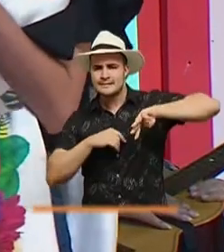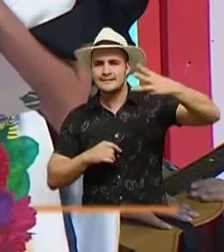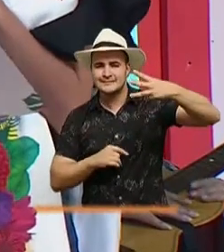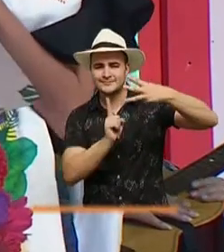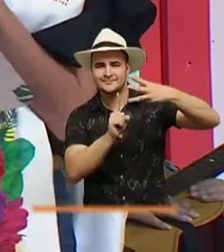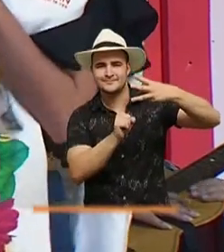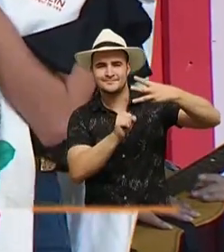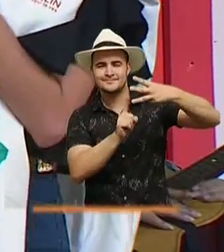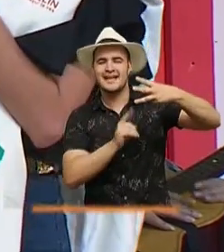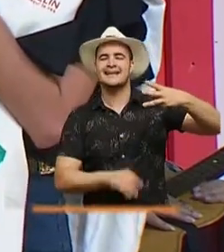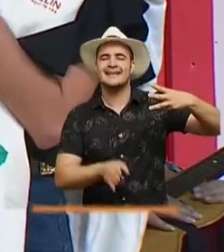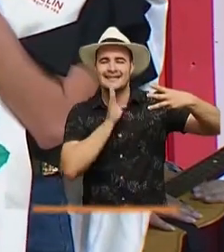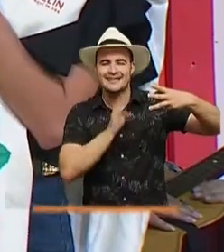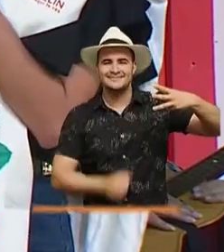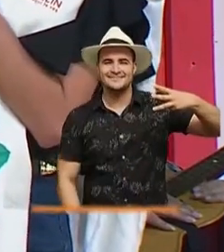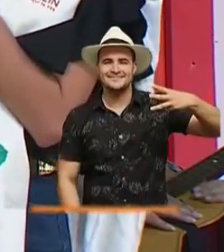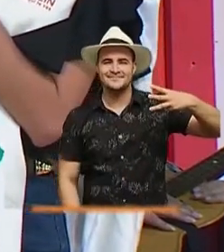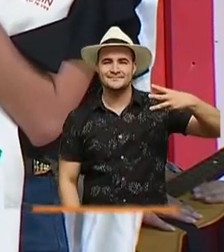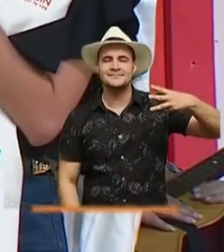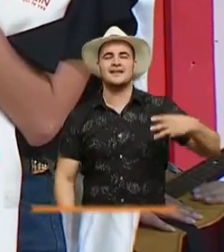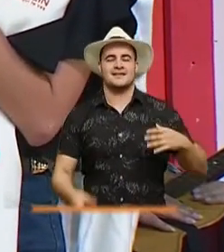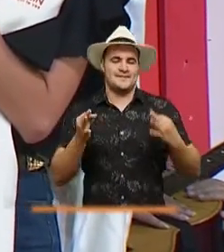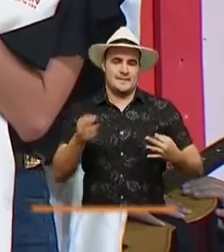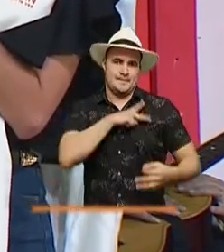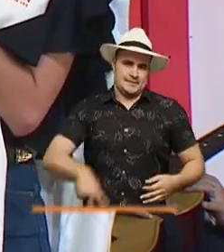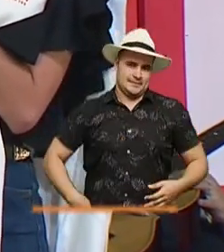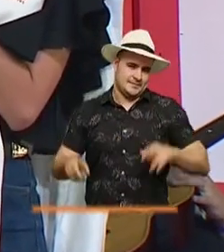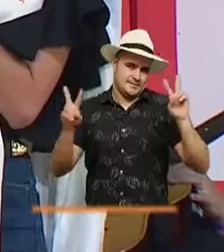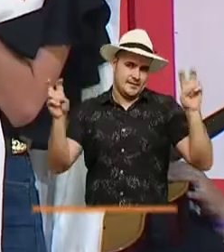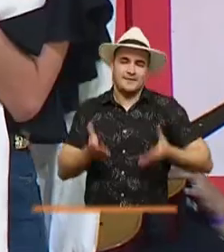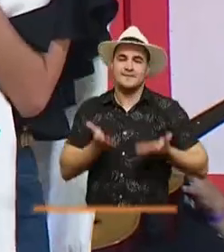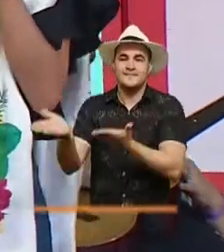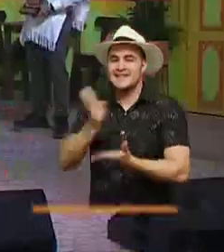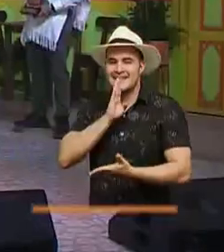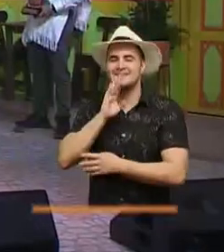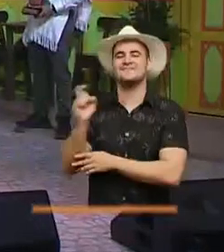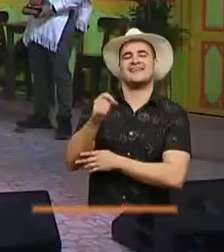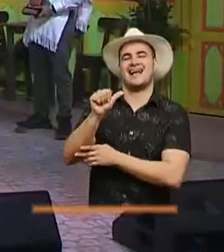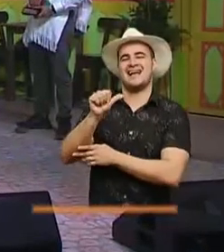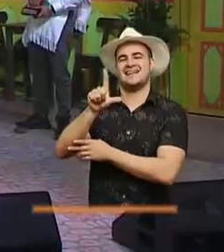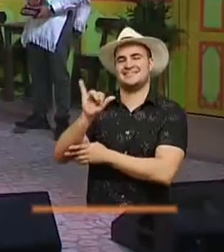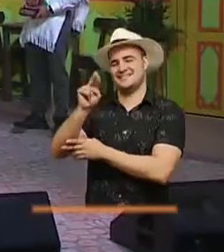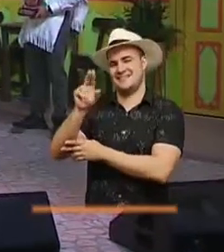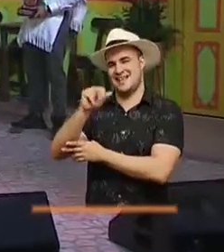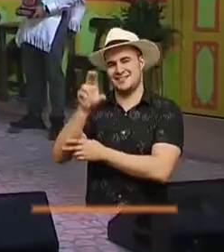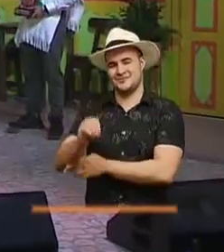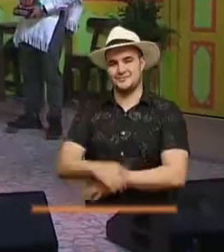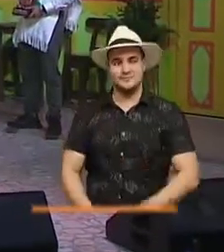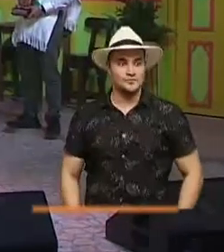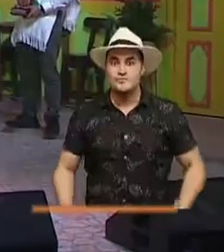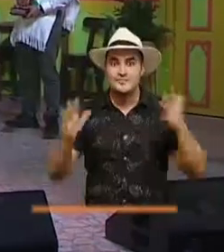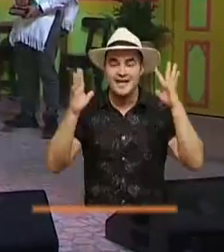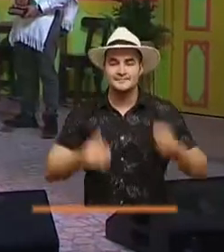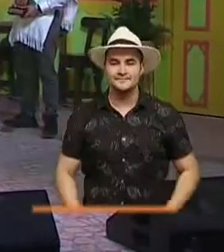lugar, corresponde el Príncipe al trovador Gallinazo. Muy bien, el premio lo entrega entonces